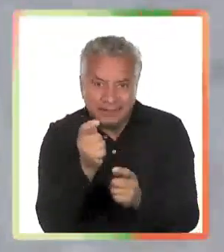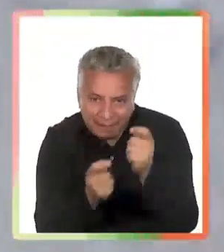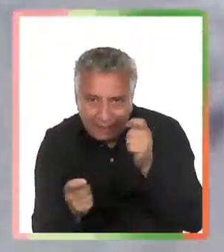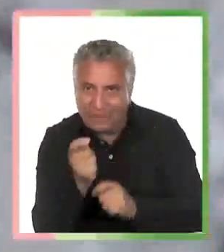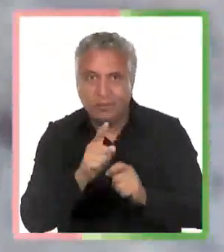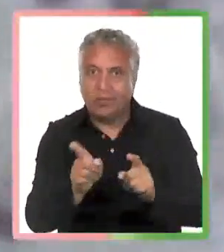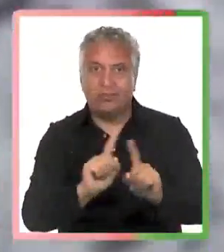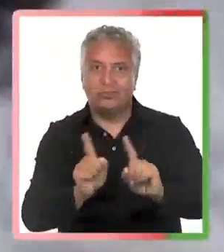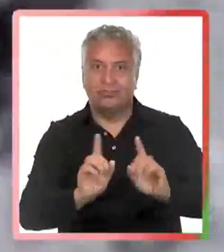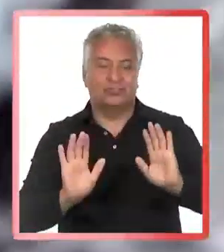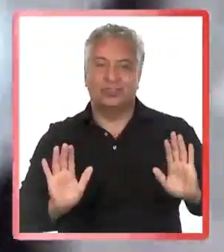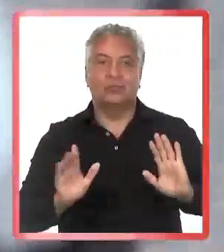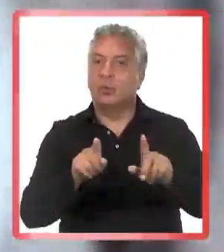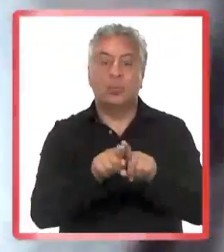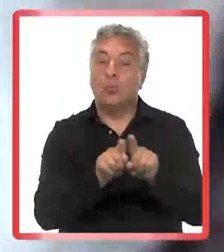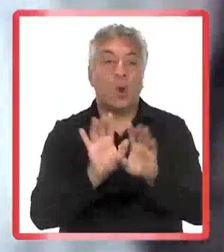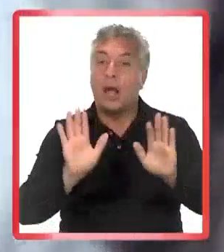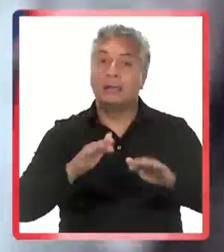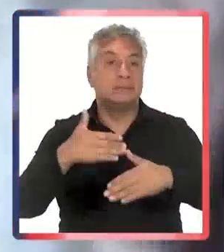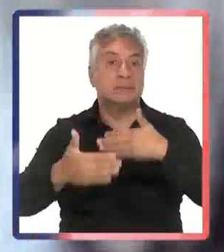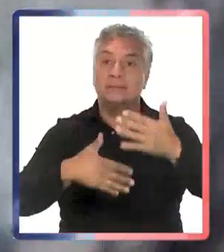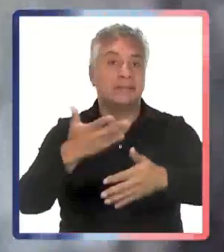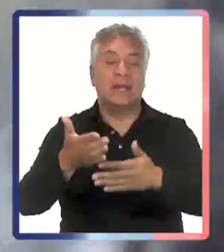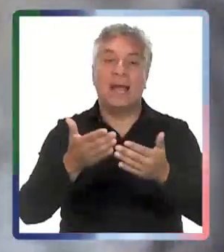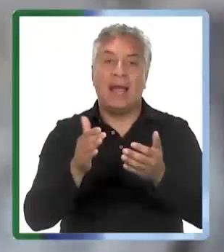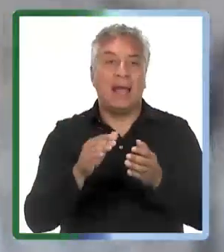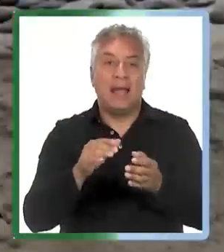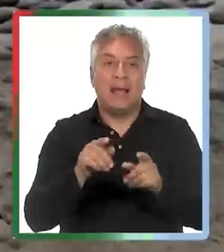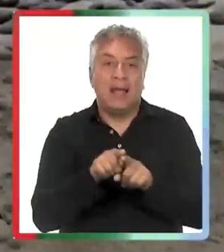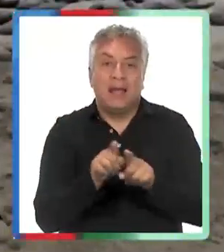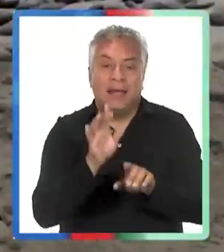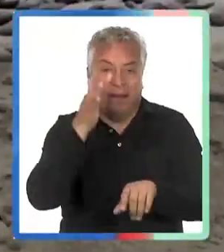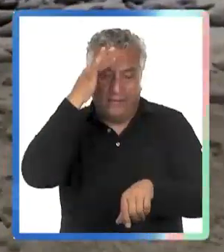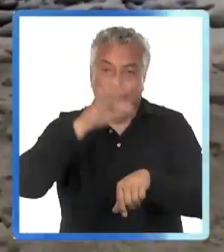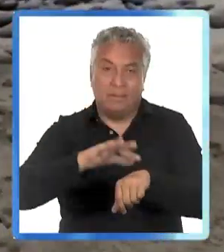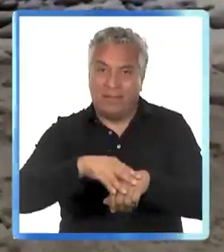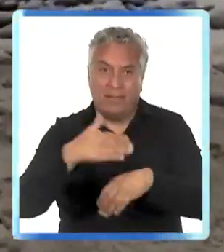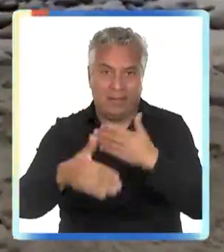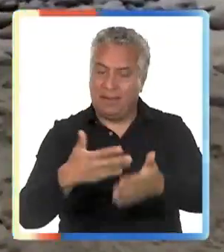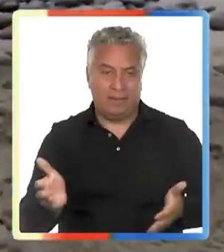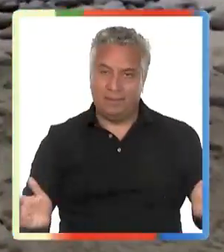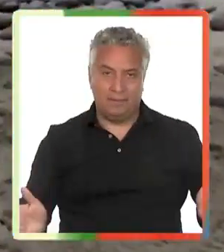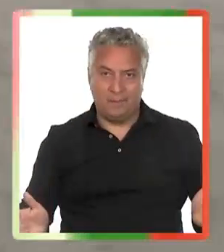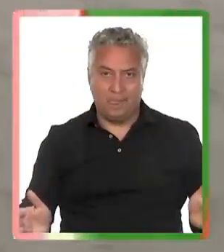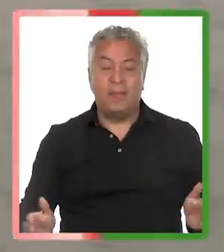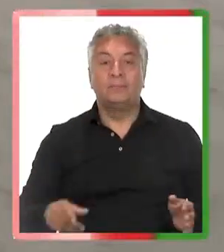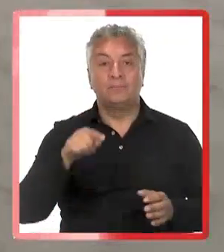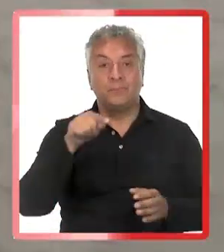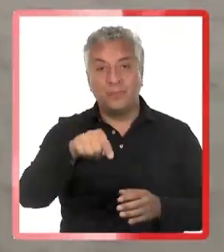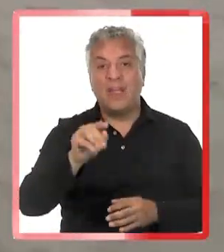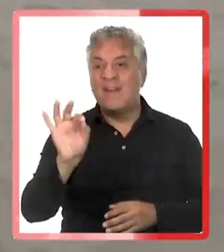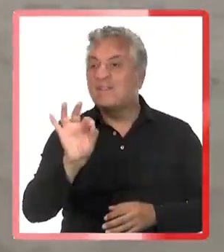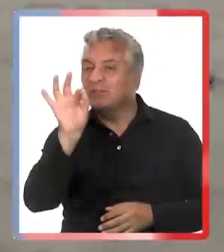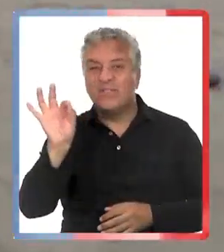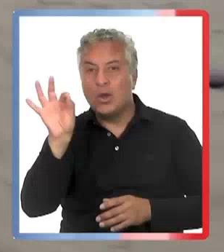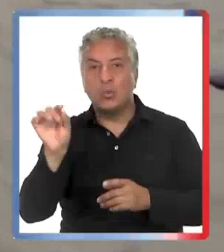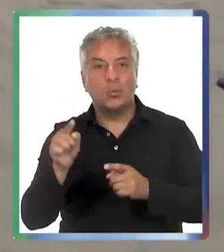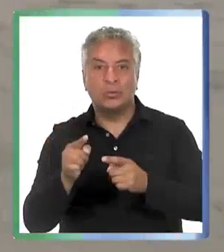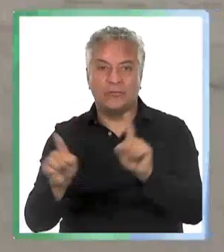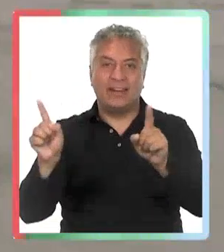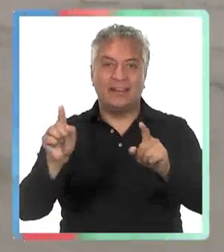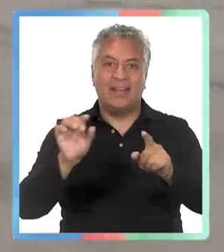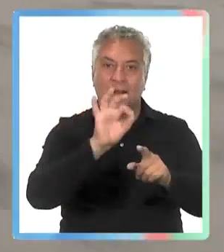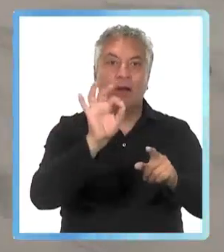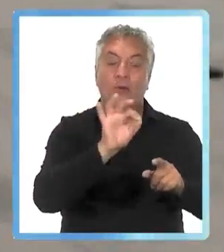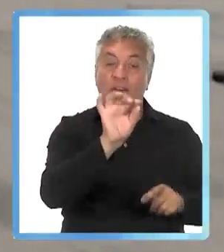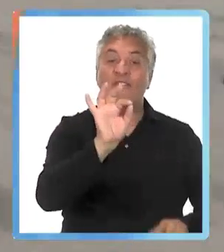ni tratamiento, así que obviamente tienen el curso natural de la enfermedad. Entonces los virus son distintos unos